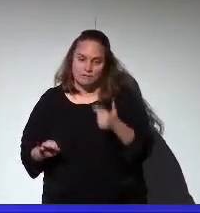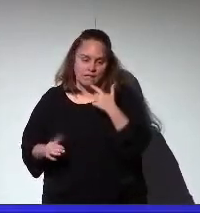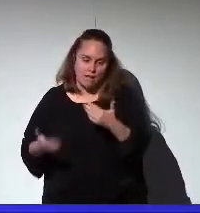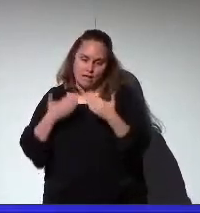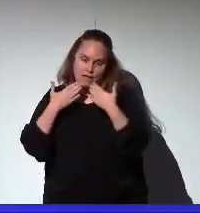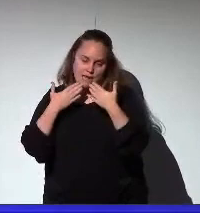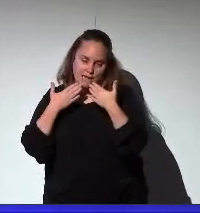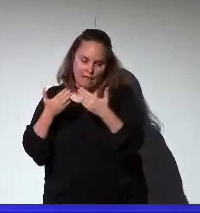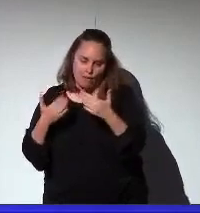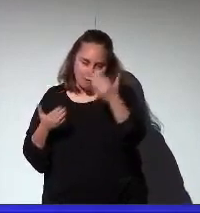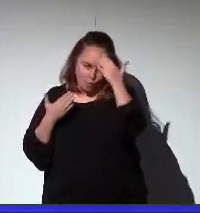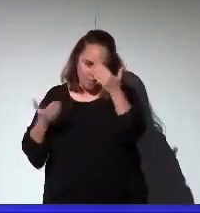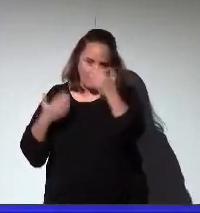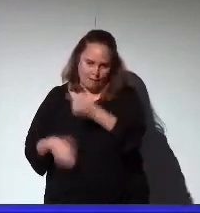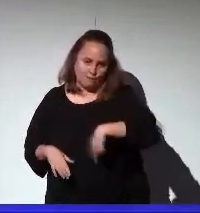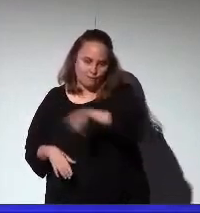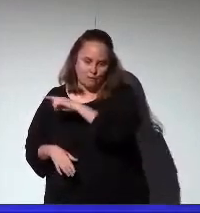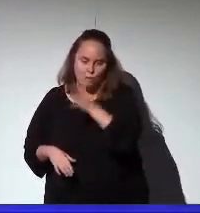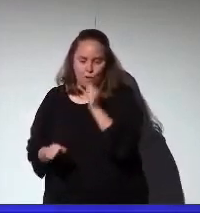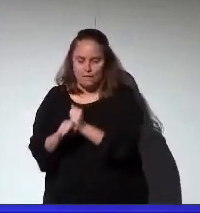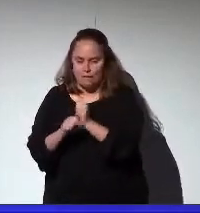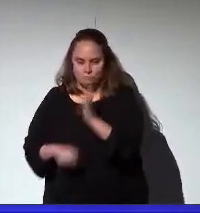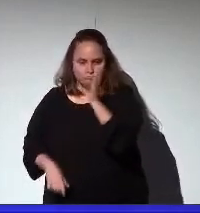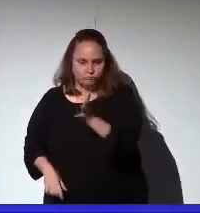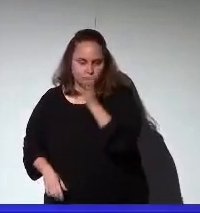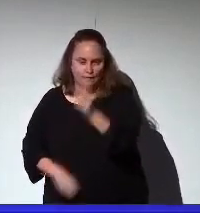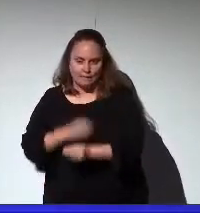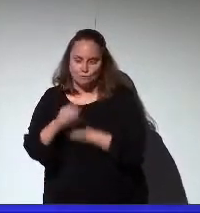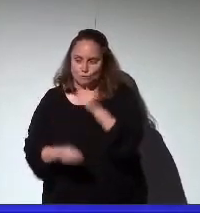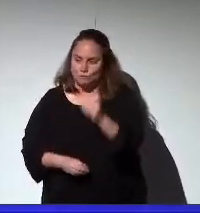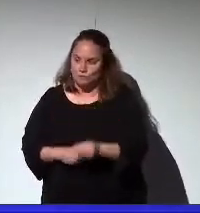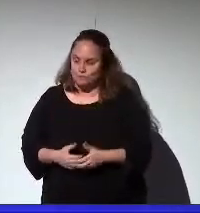darles un pequeñito homenaje por ese trabajo tan enorme también.